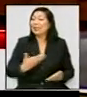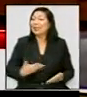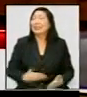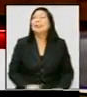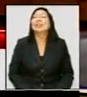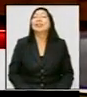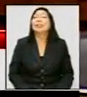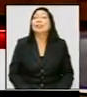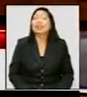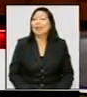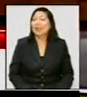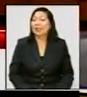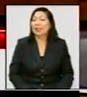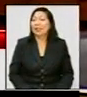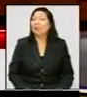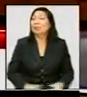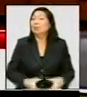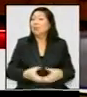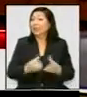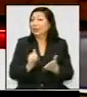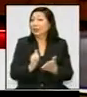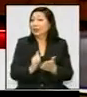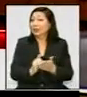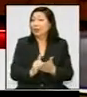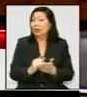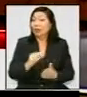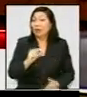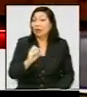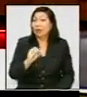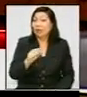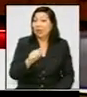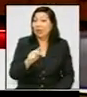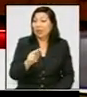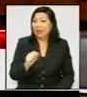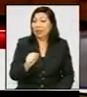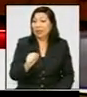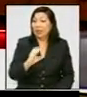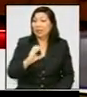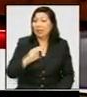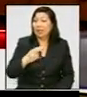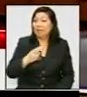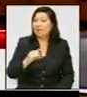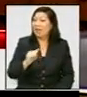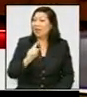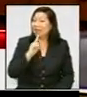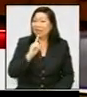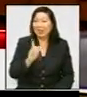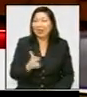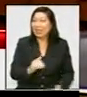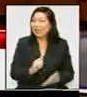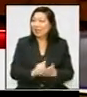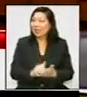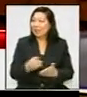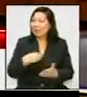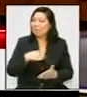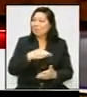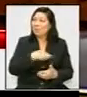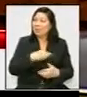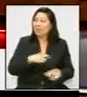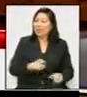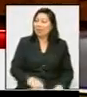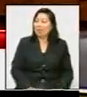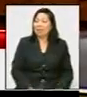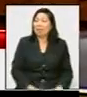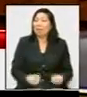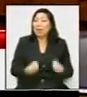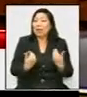su cabeza, que es el señor Gonzalo Chávez. En realidad lo que se quiere no es intervenir el Ministerio Público por intervenirlo,